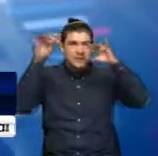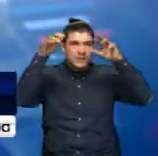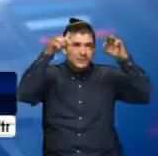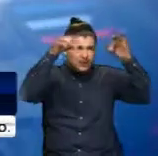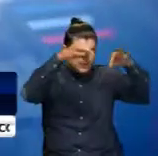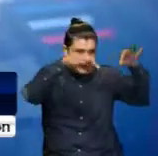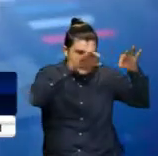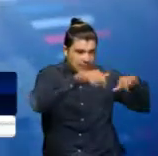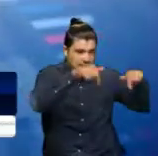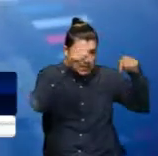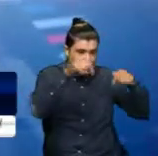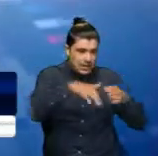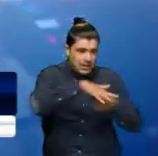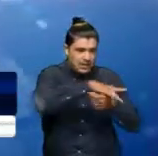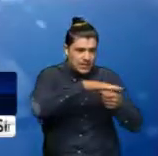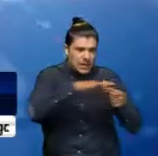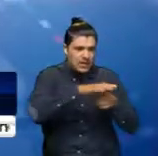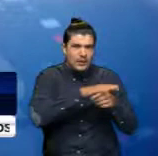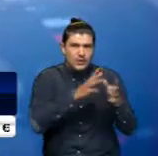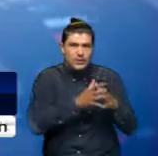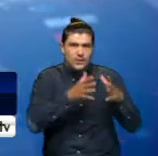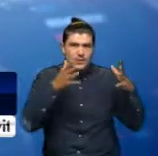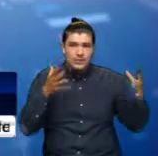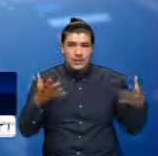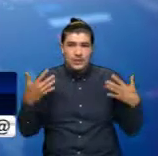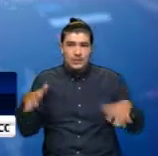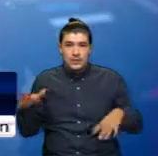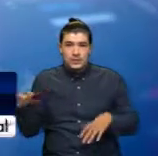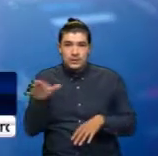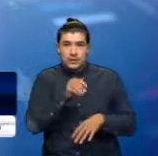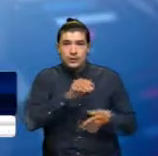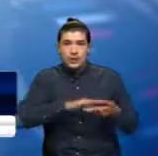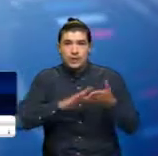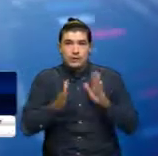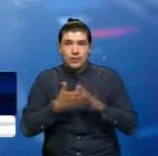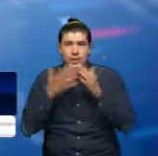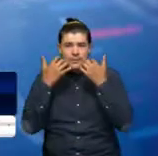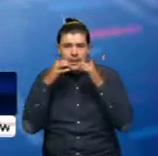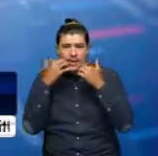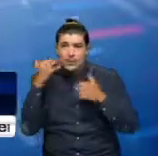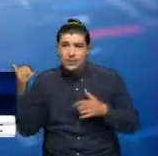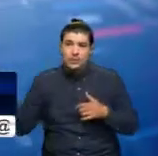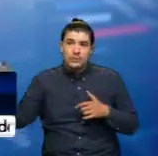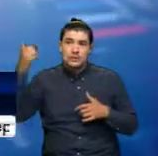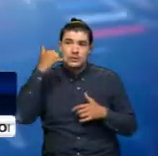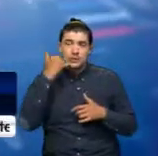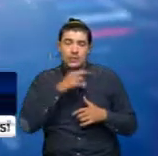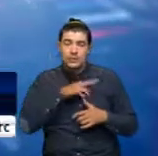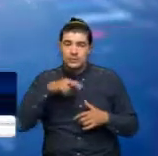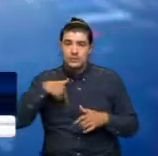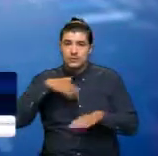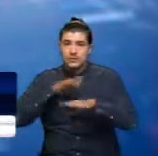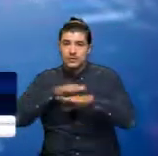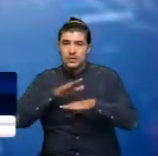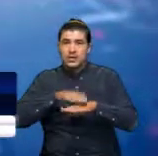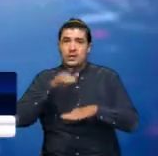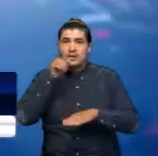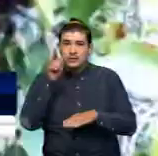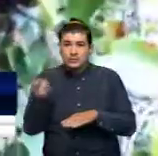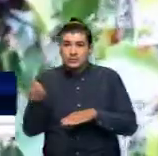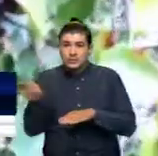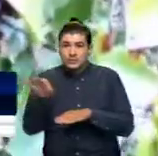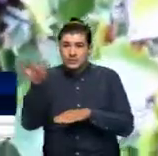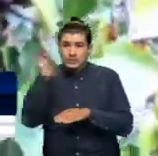bastante poblado la comunidad asustada nos llama tengamos en cuenta por favor que las abejas no son agresivas